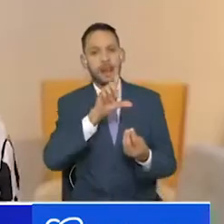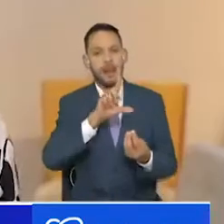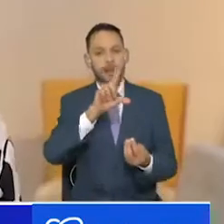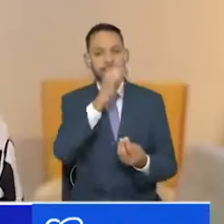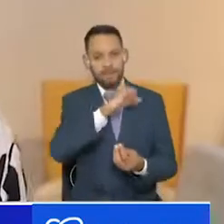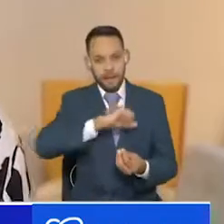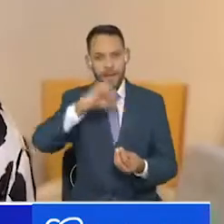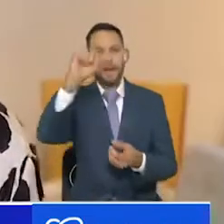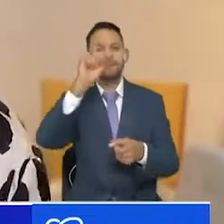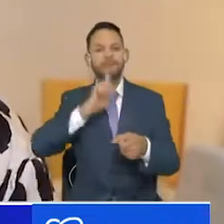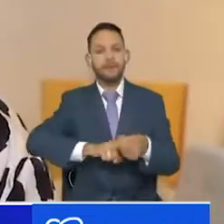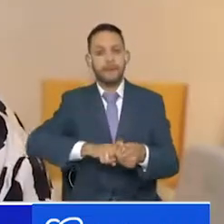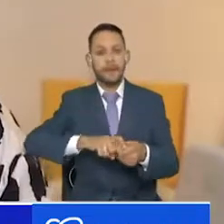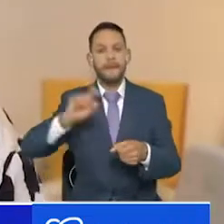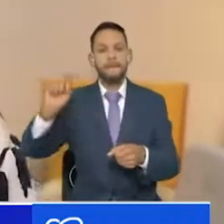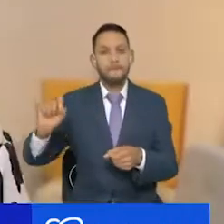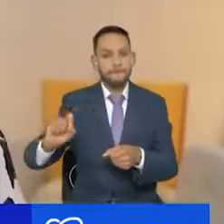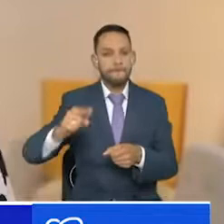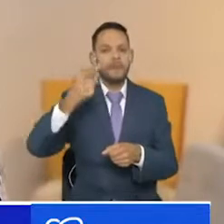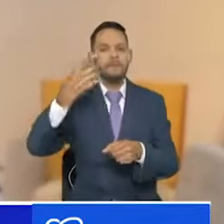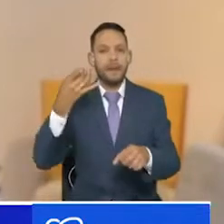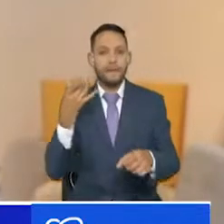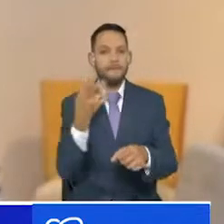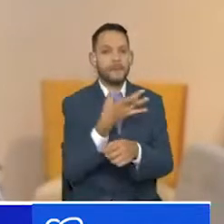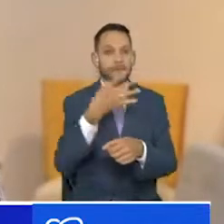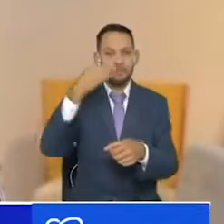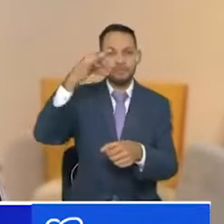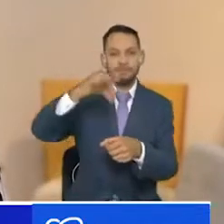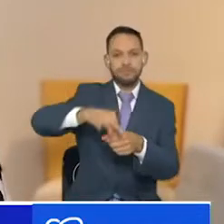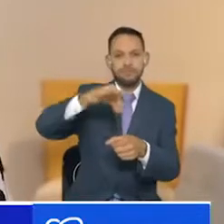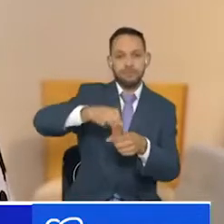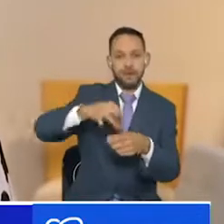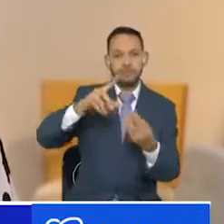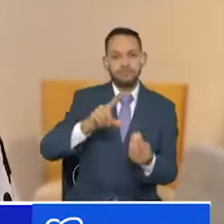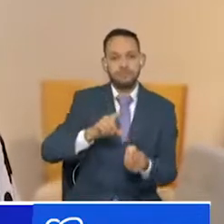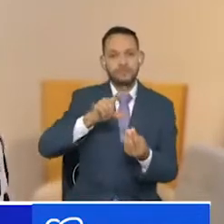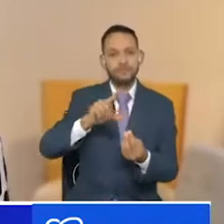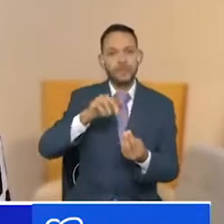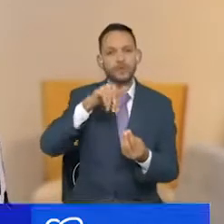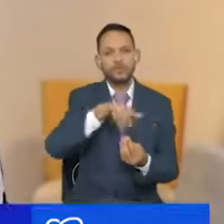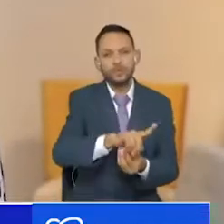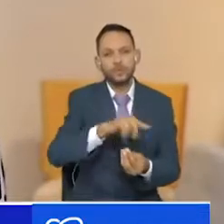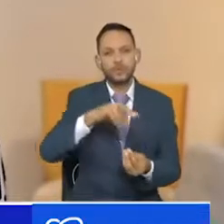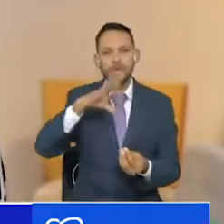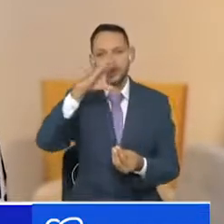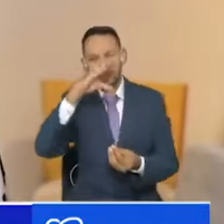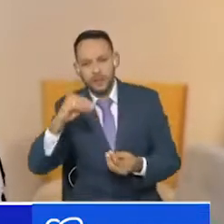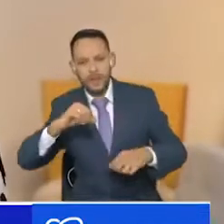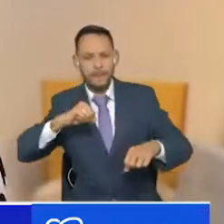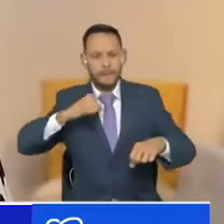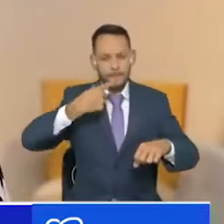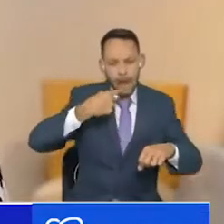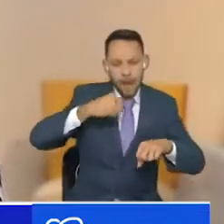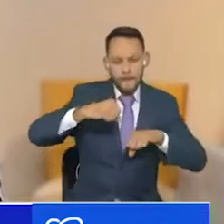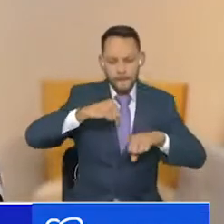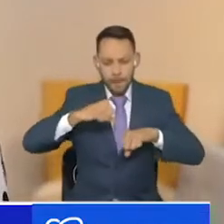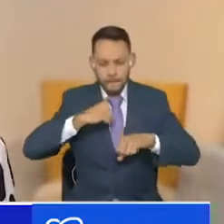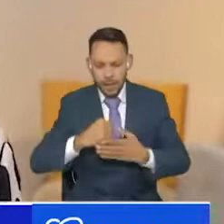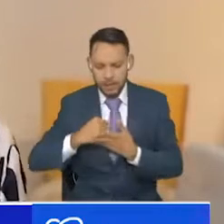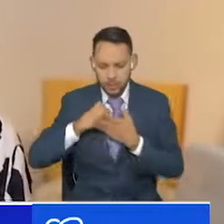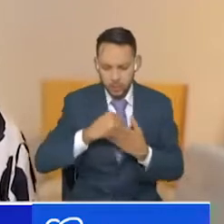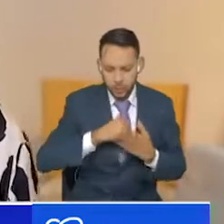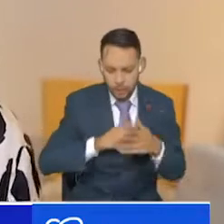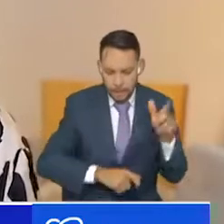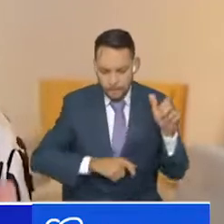muy contenta por ser la primera votación del partido liberal en el departamento del quindío vamos a trabajar muy duro por los quindianos porque